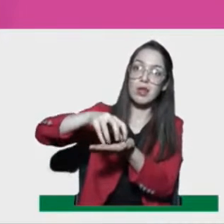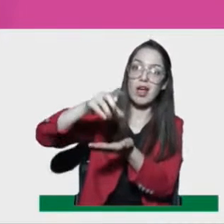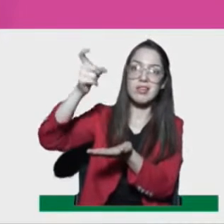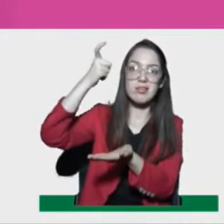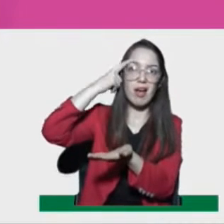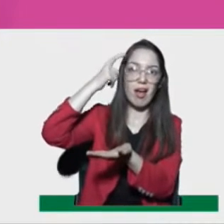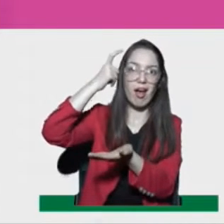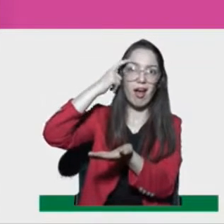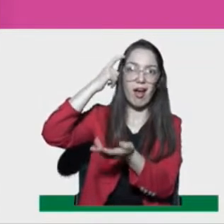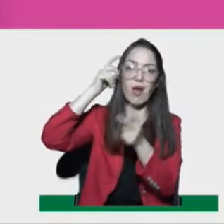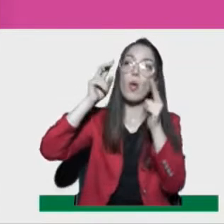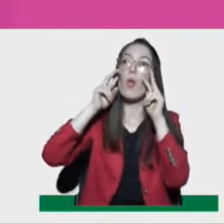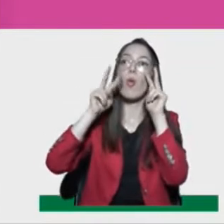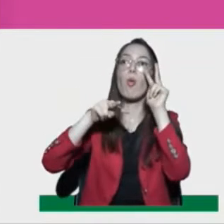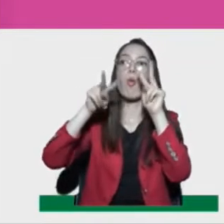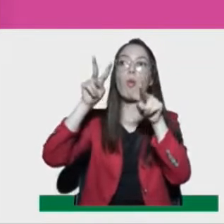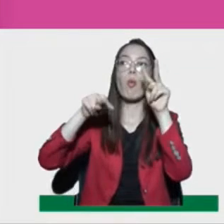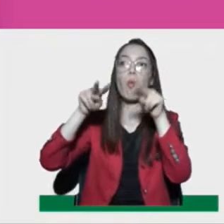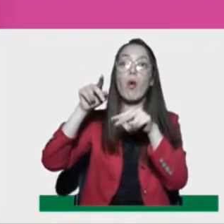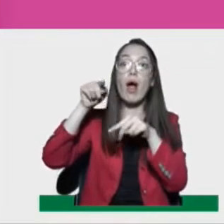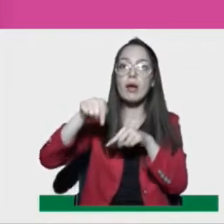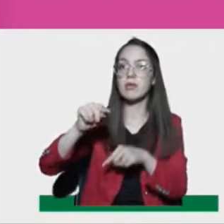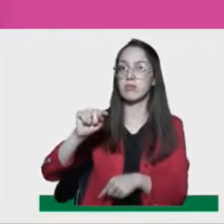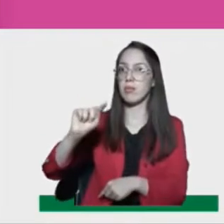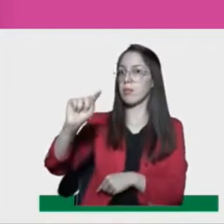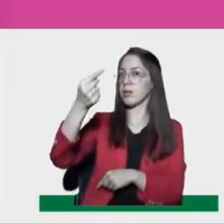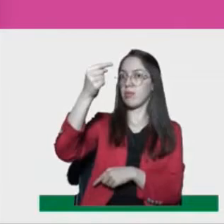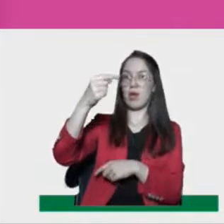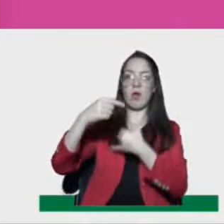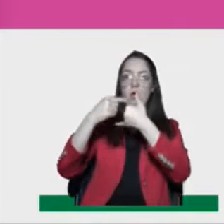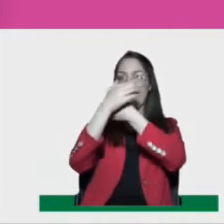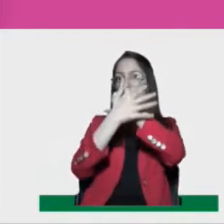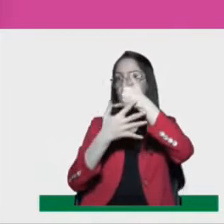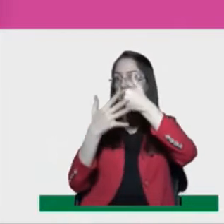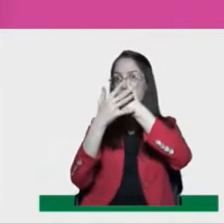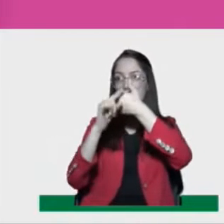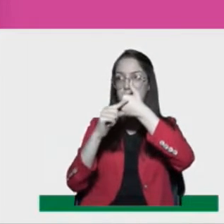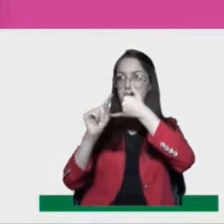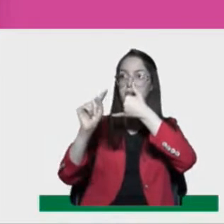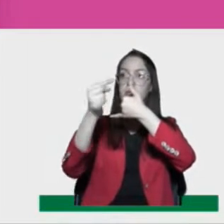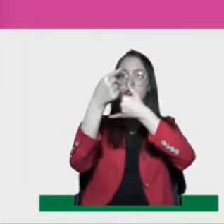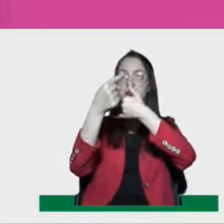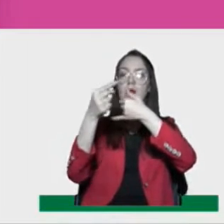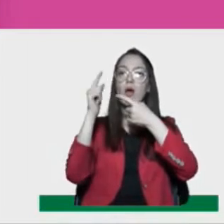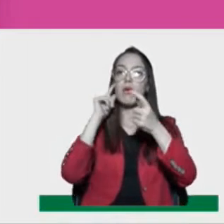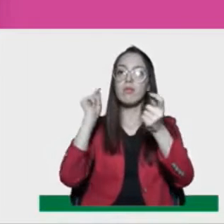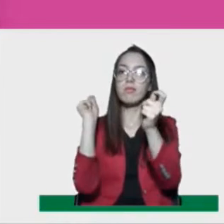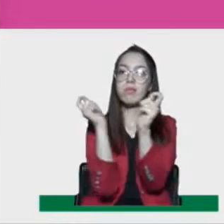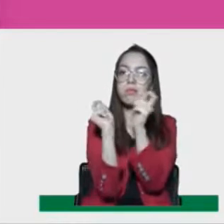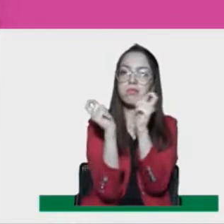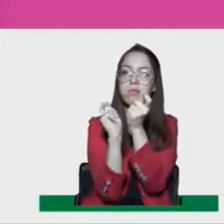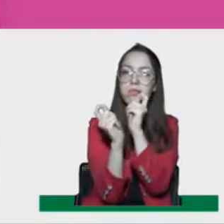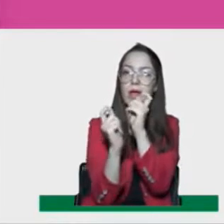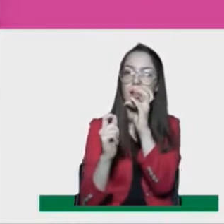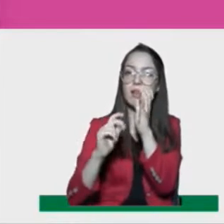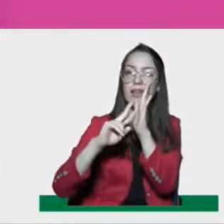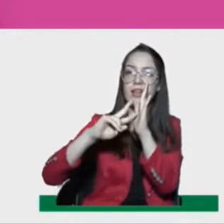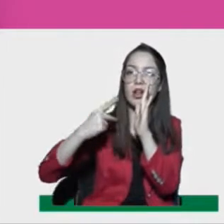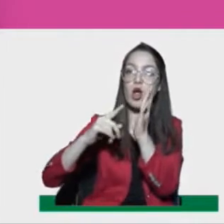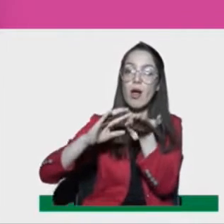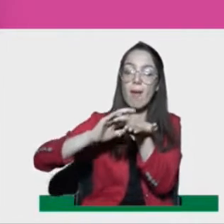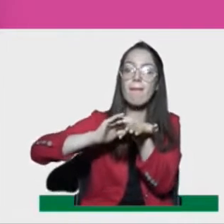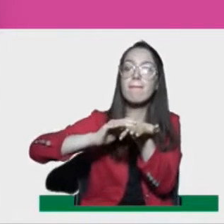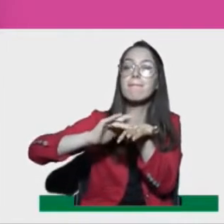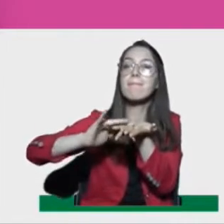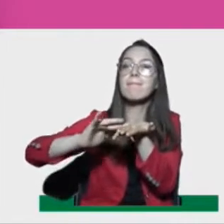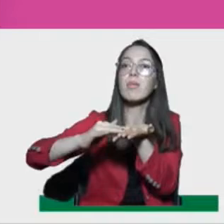Río, el primer centro turístico inteligente del país, adecuado con las últimas tecnologías, con lenguaje braille,